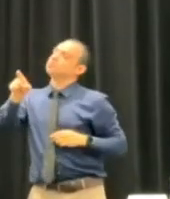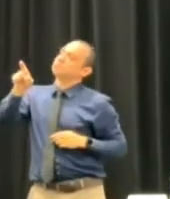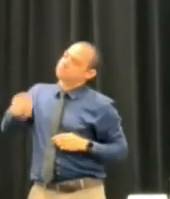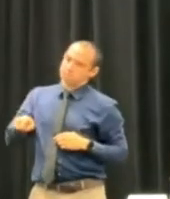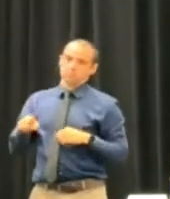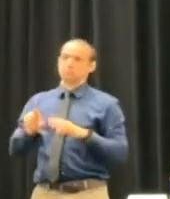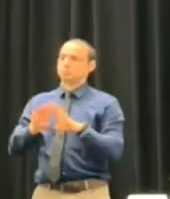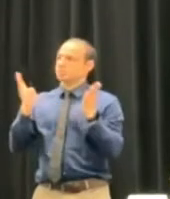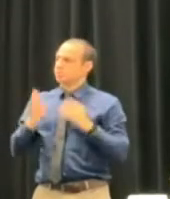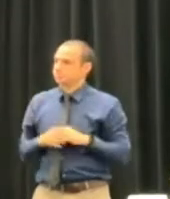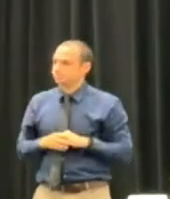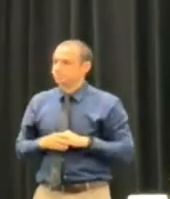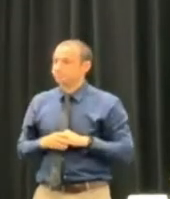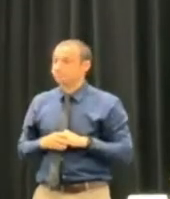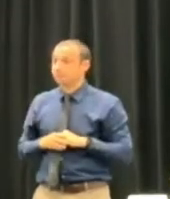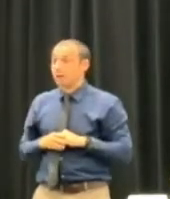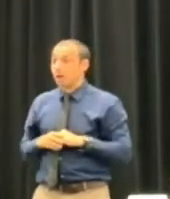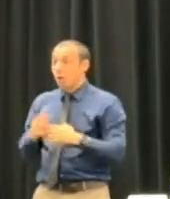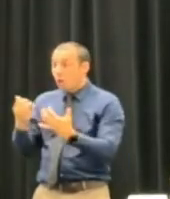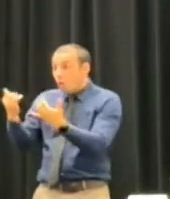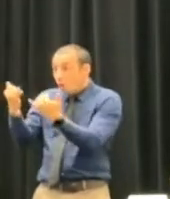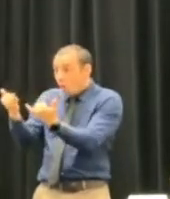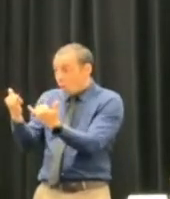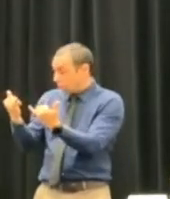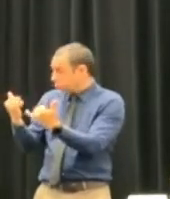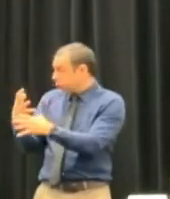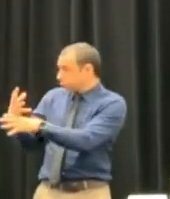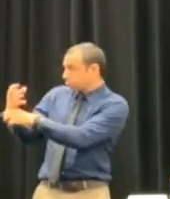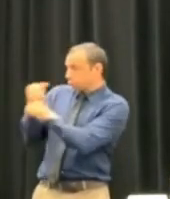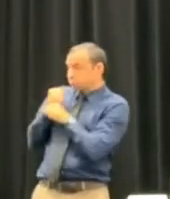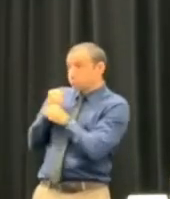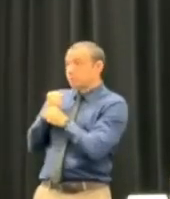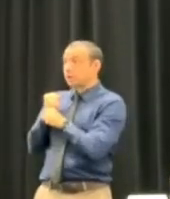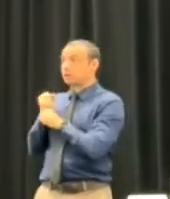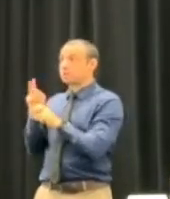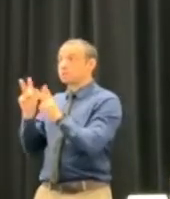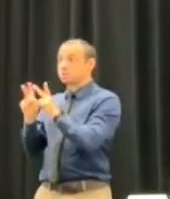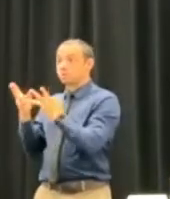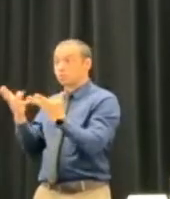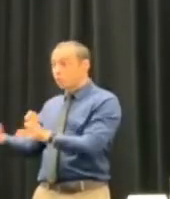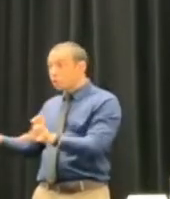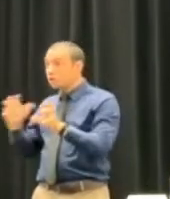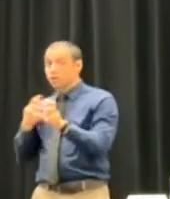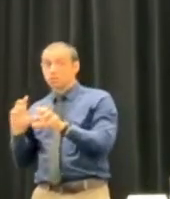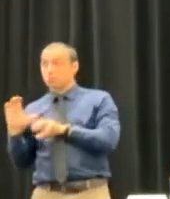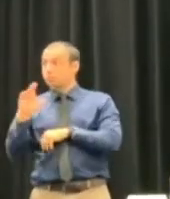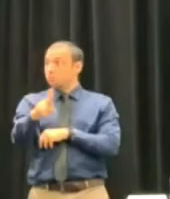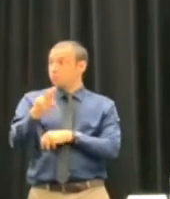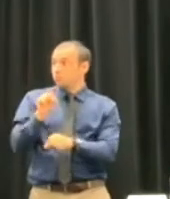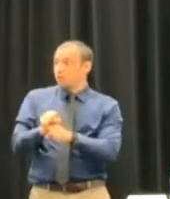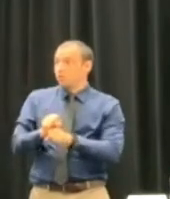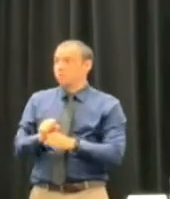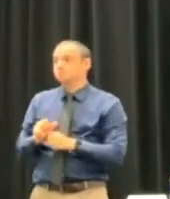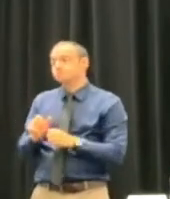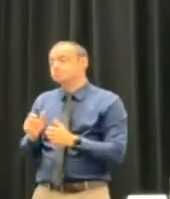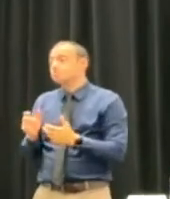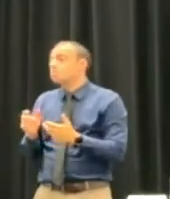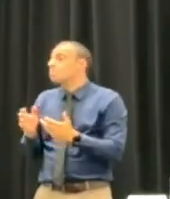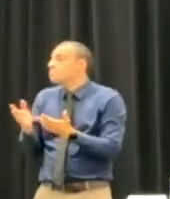al momento no hemos recibido pero puede ocurrir y se atiende con relación a